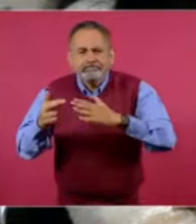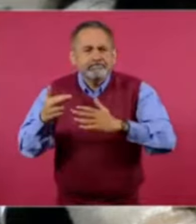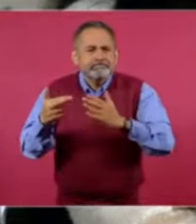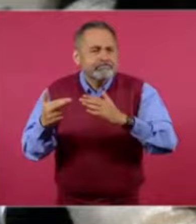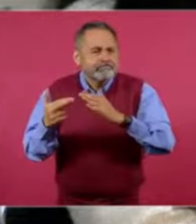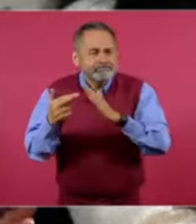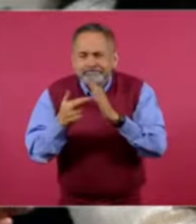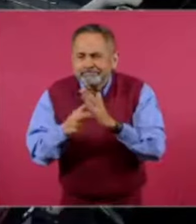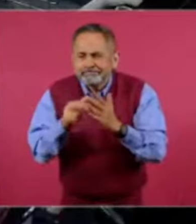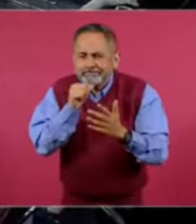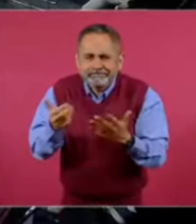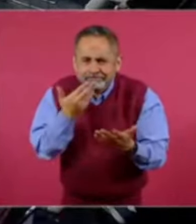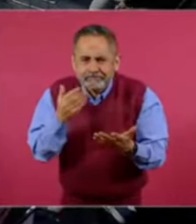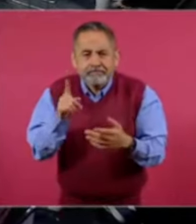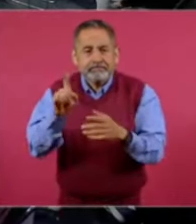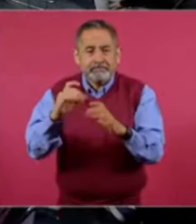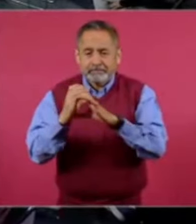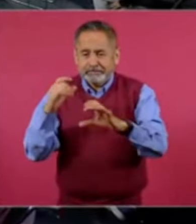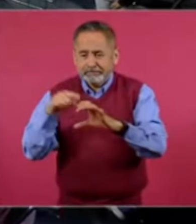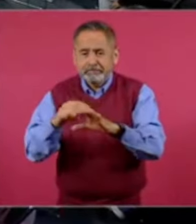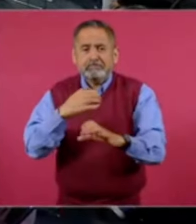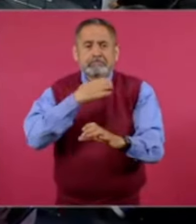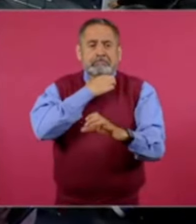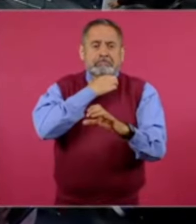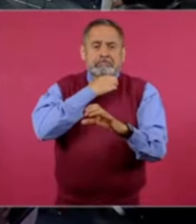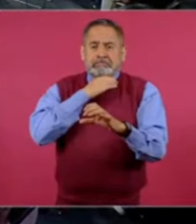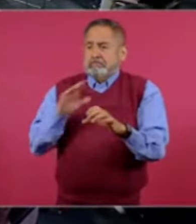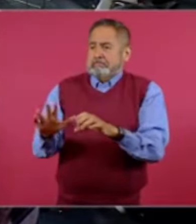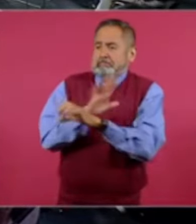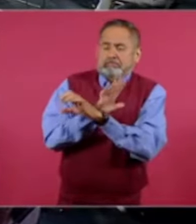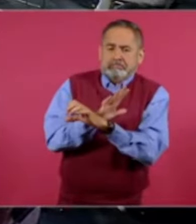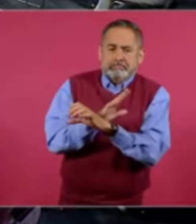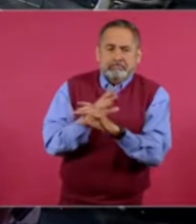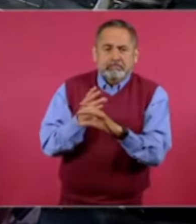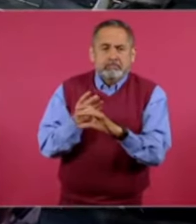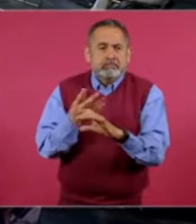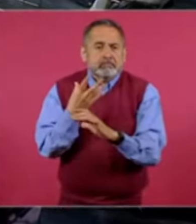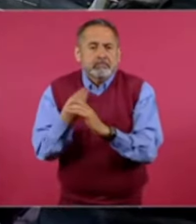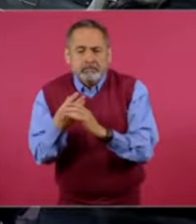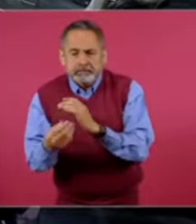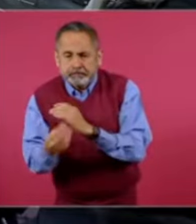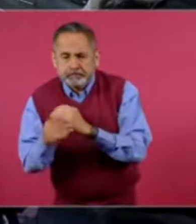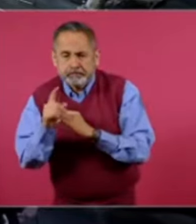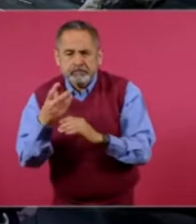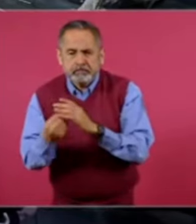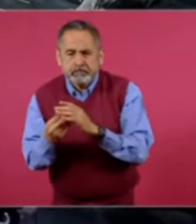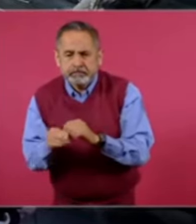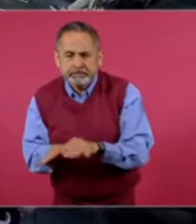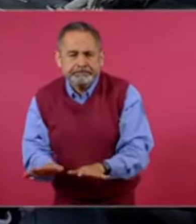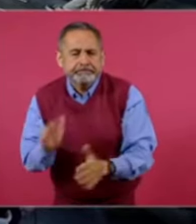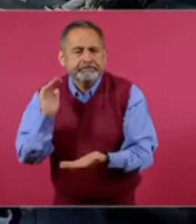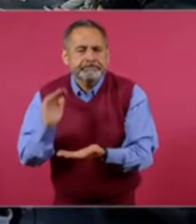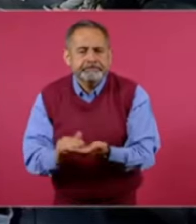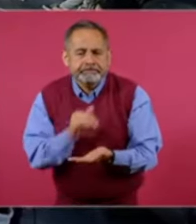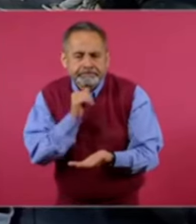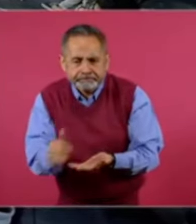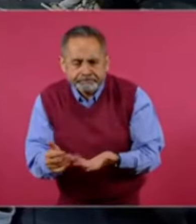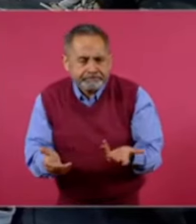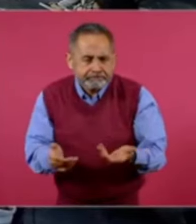capacidad suficiente para poder desaguar. En ese sentido, es un problema, bueno, pues que no sea, que no es nuevo,